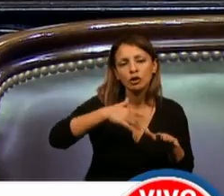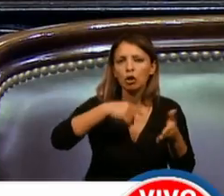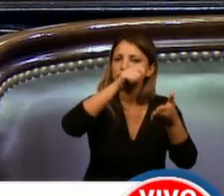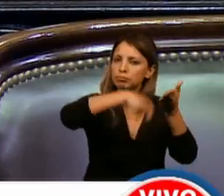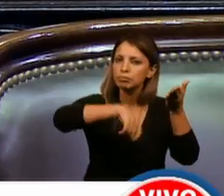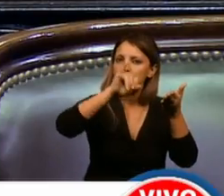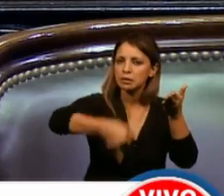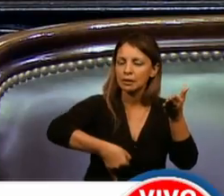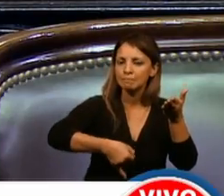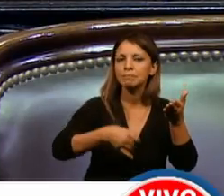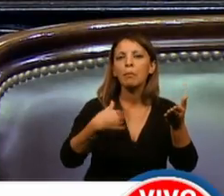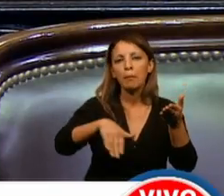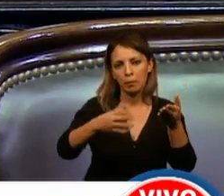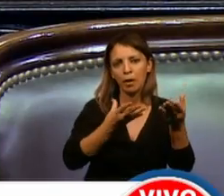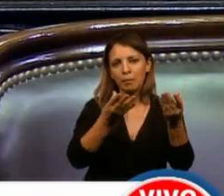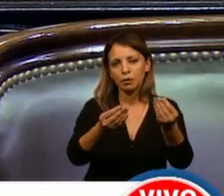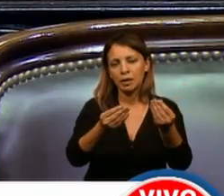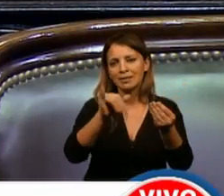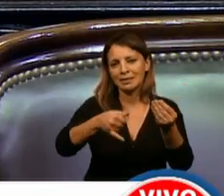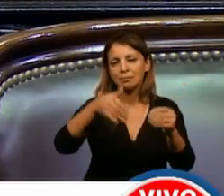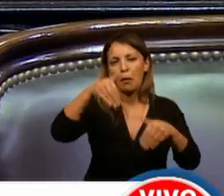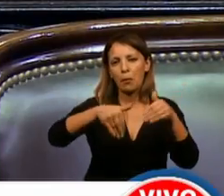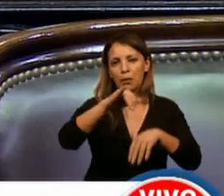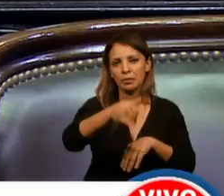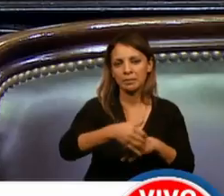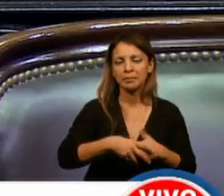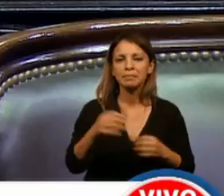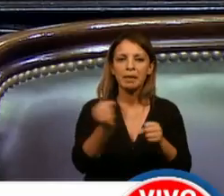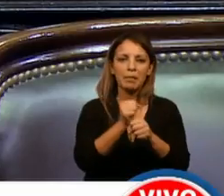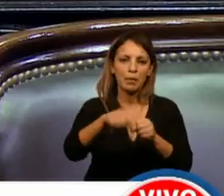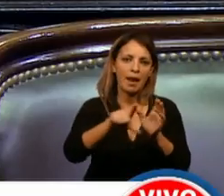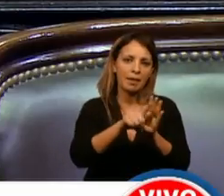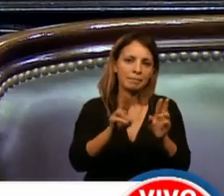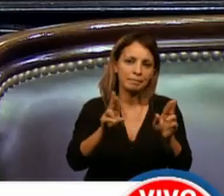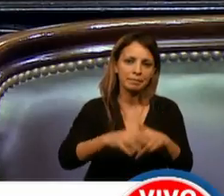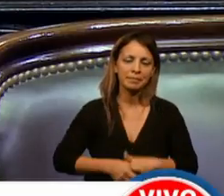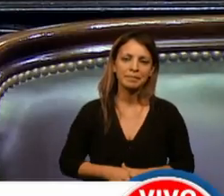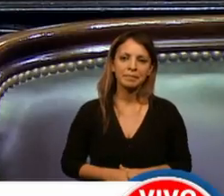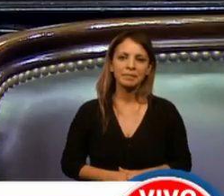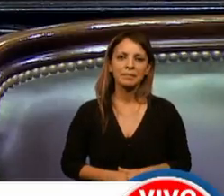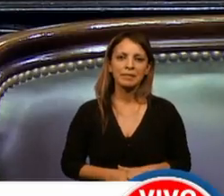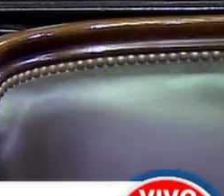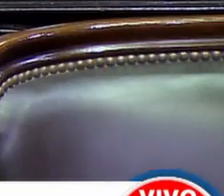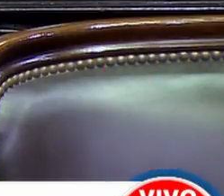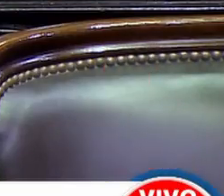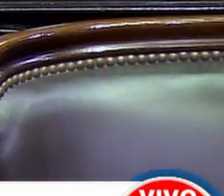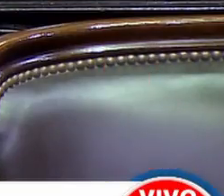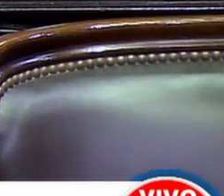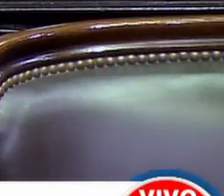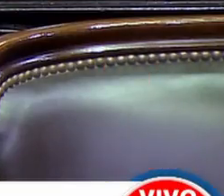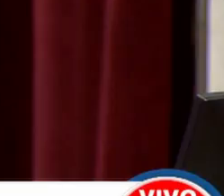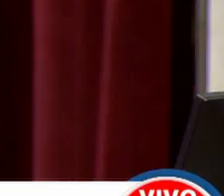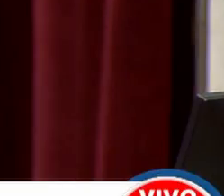y voy a acompañar es de manera positiva la sanción de esta norma gracias muchas gracias